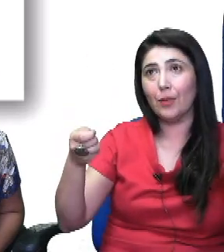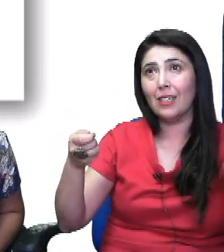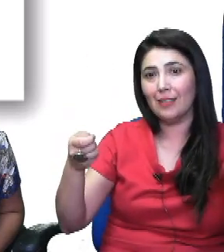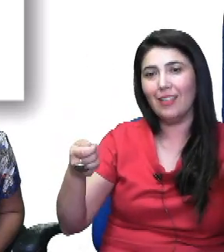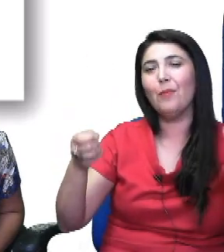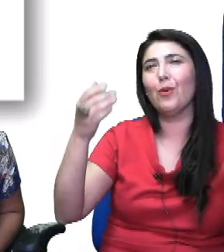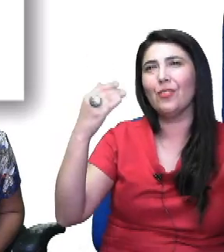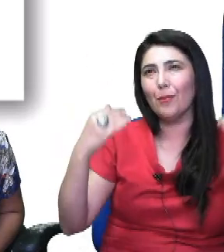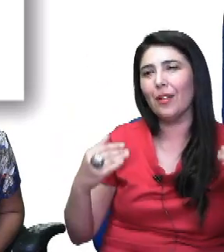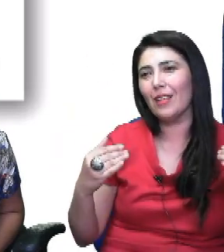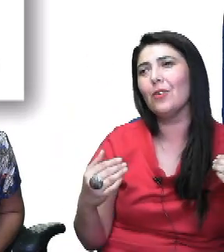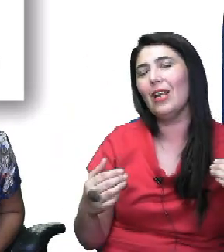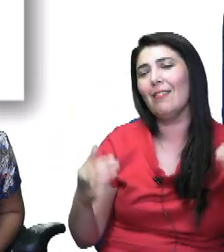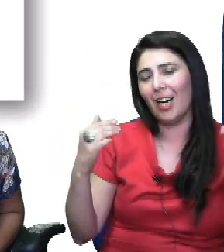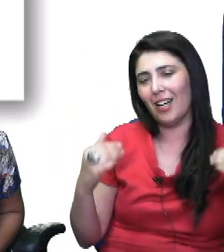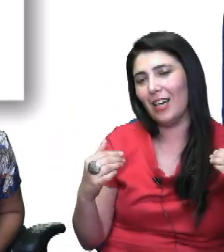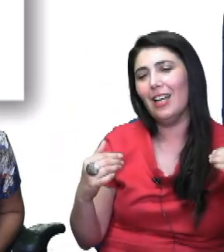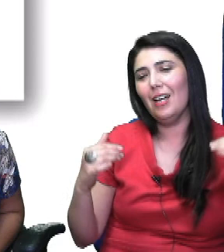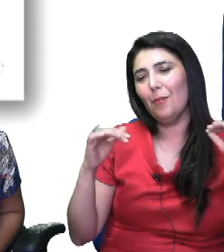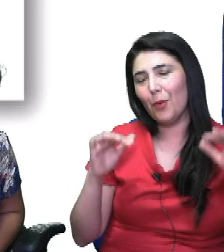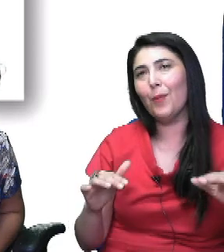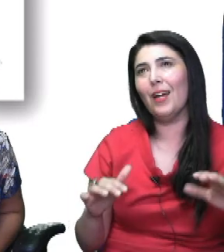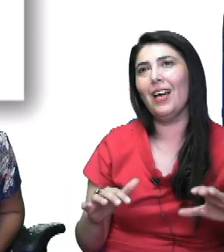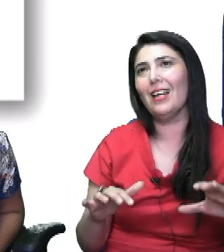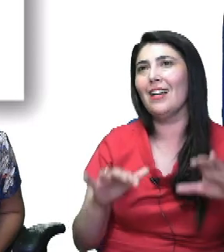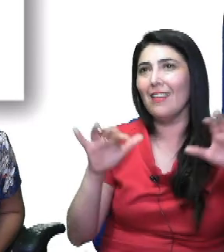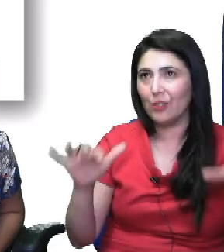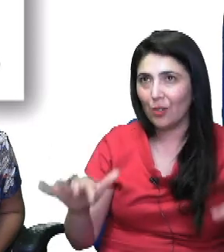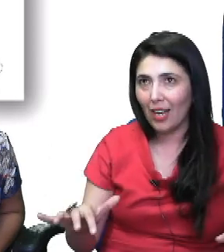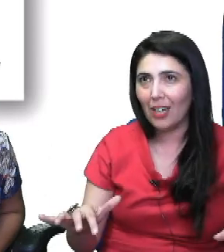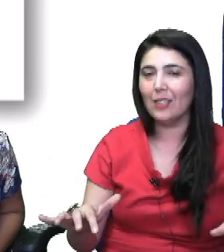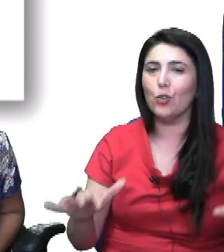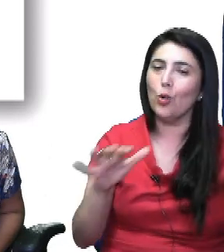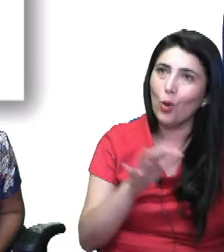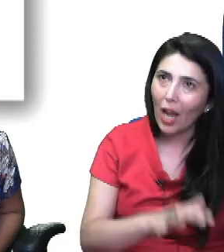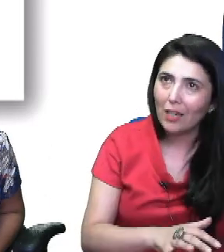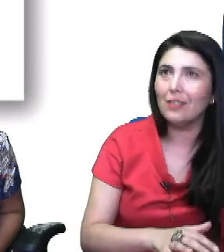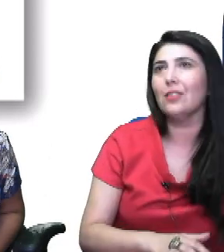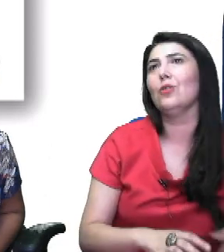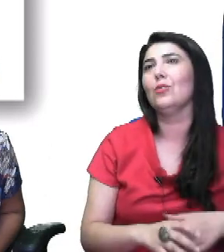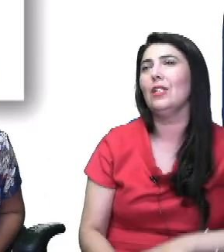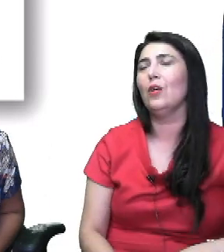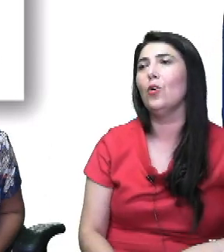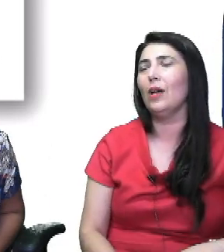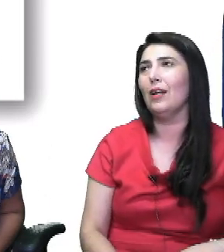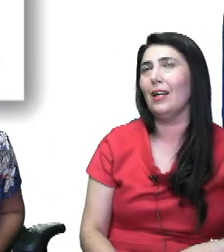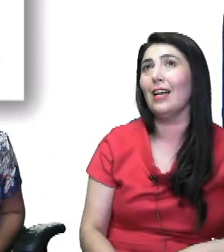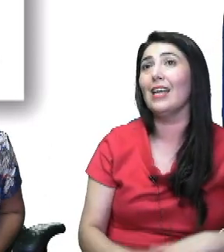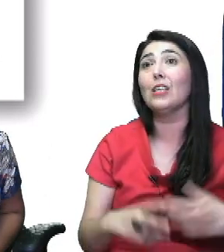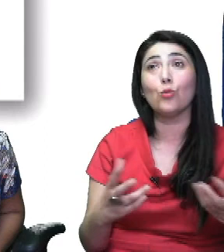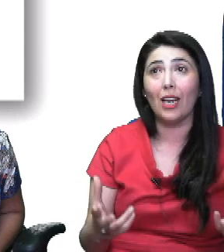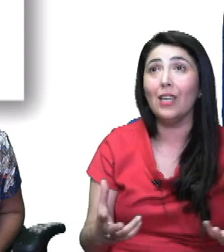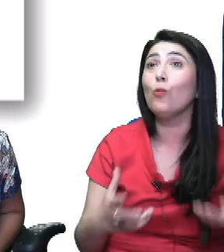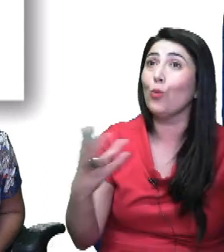referencia importante, pero siempre dando la bajada propia a la realidad nacional, ¿cierto?, local, ¿cierto?, y la